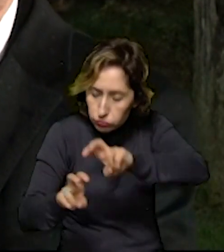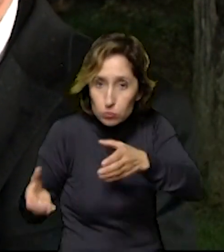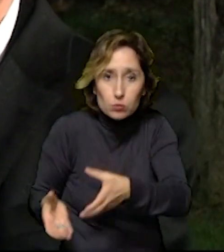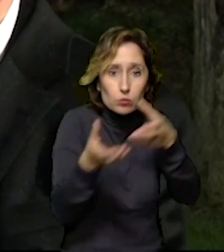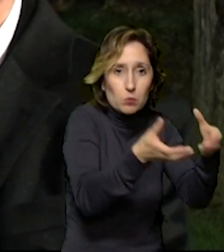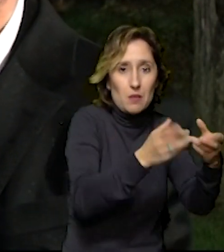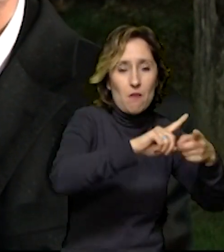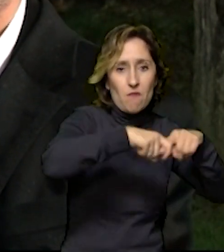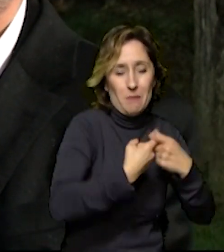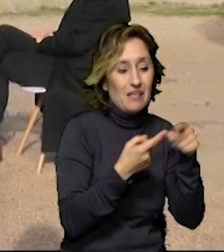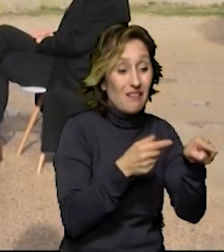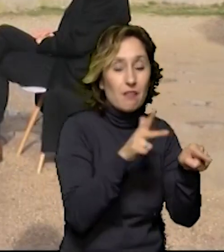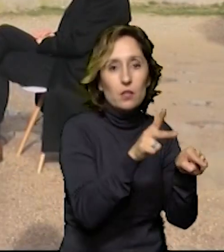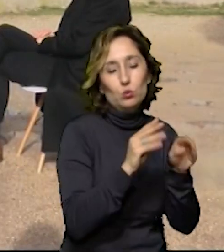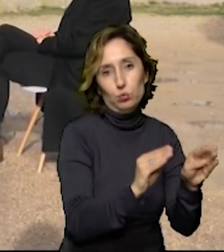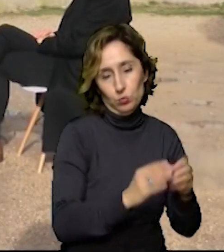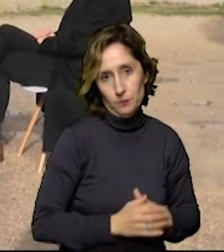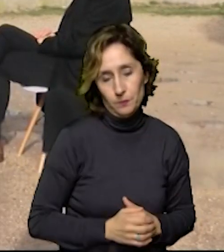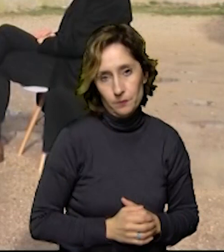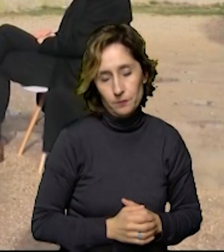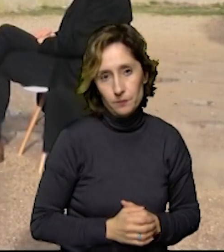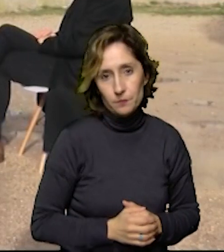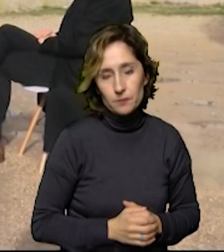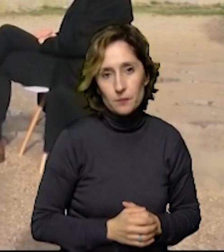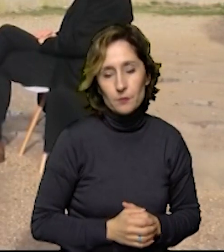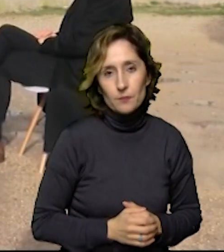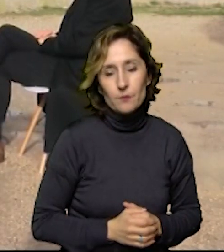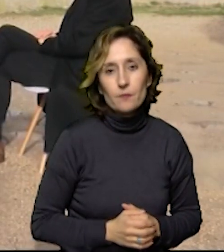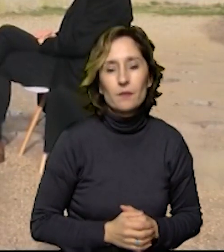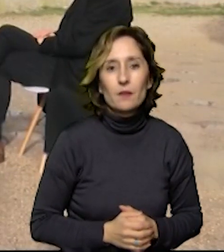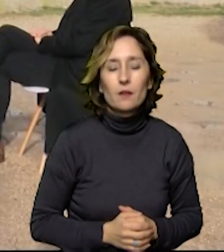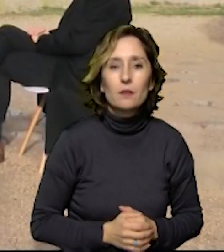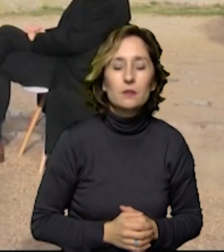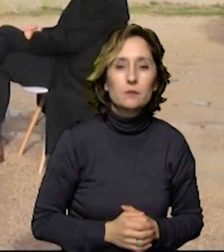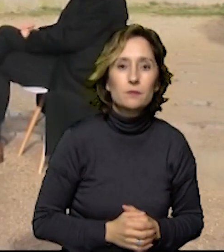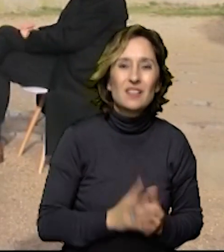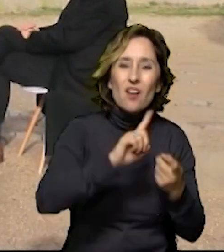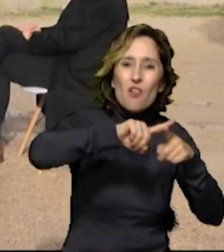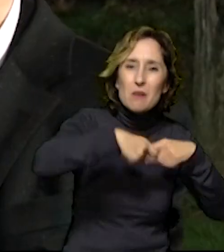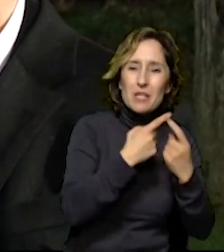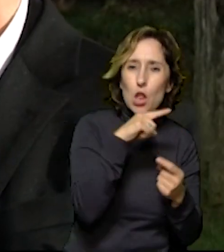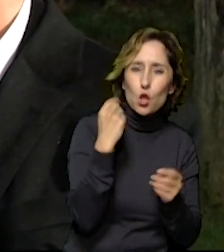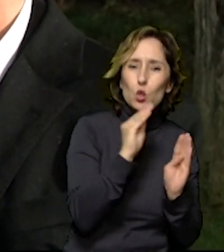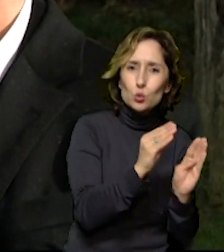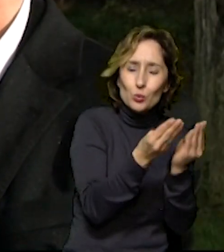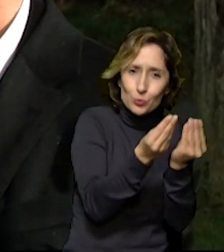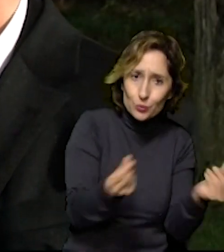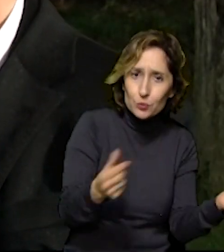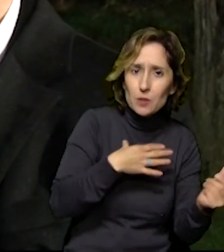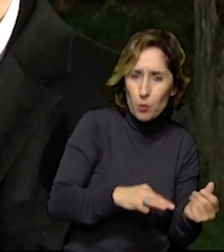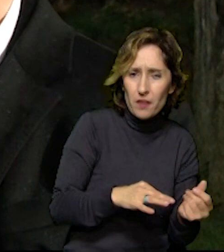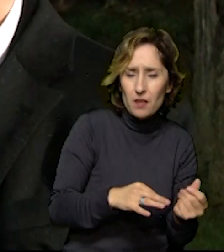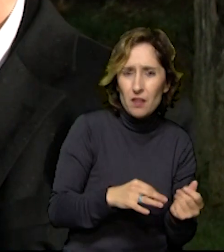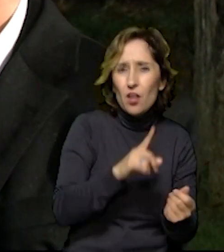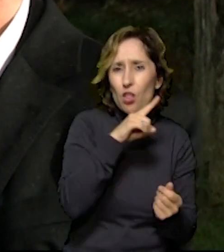un derecho que tienen. ¿Se puede aplacar realmente el dolor de las familias? ¿Qué es lo que aplaca